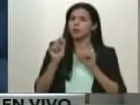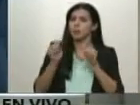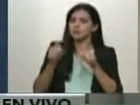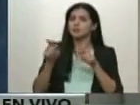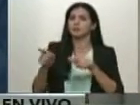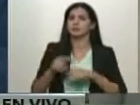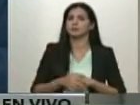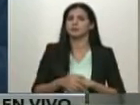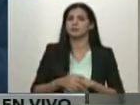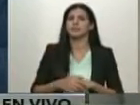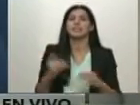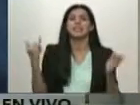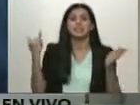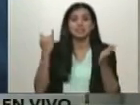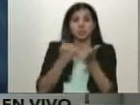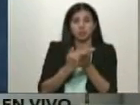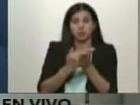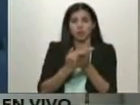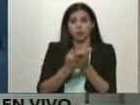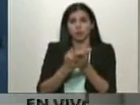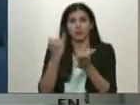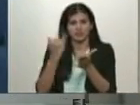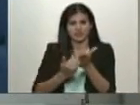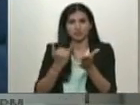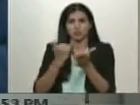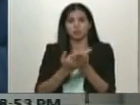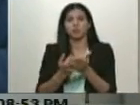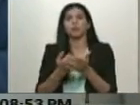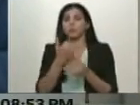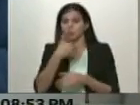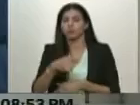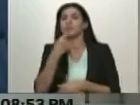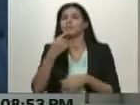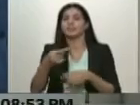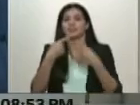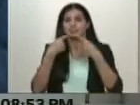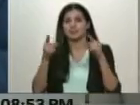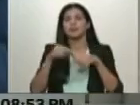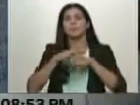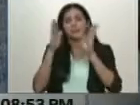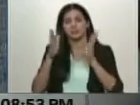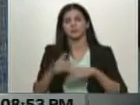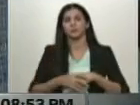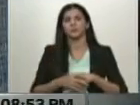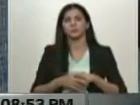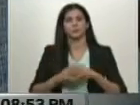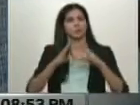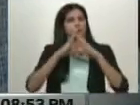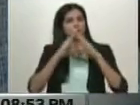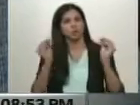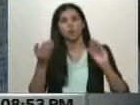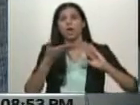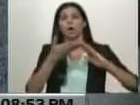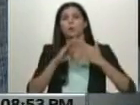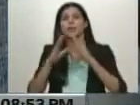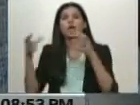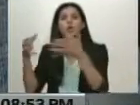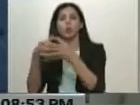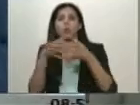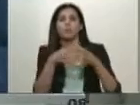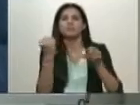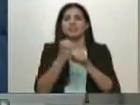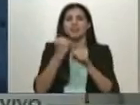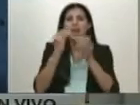un registro, ya lo va a anunciar el ministro, con todas las comunidades de pescadores